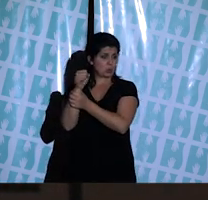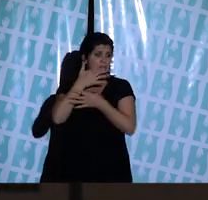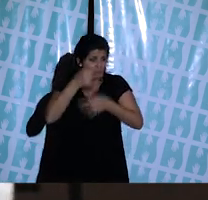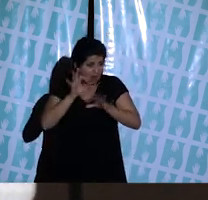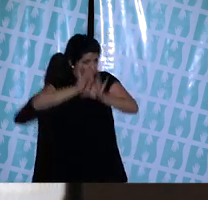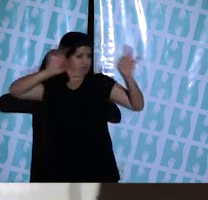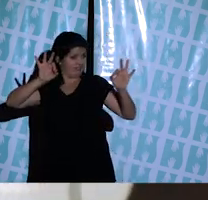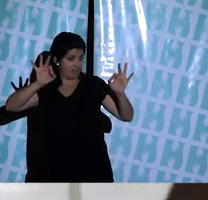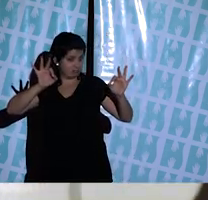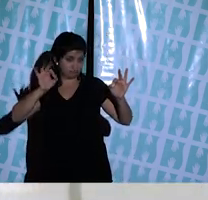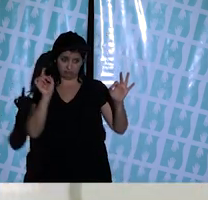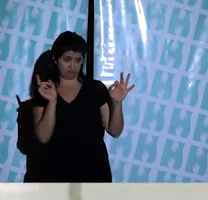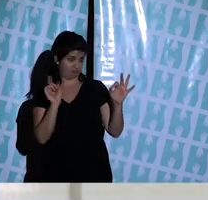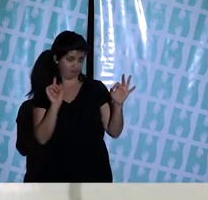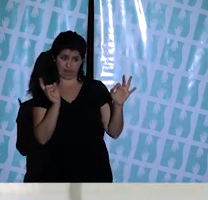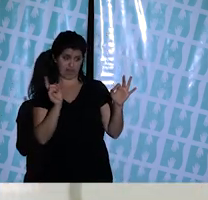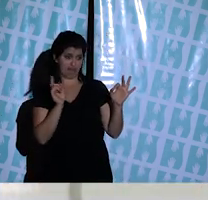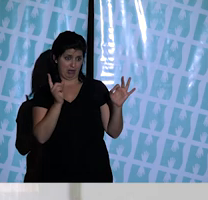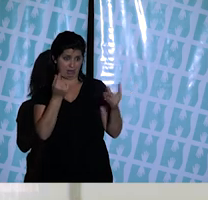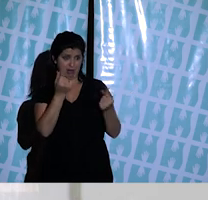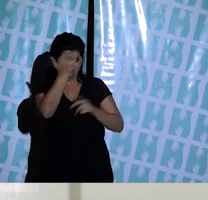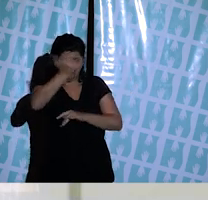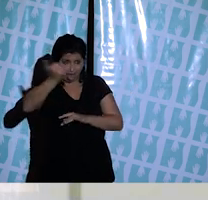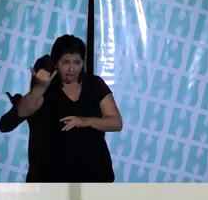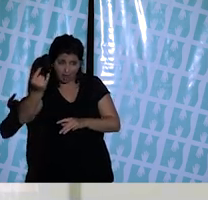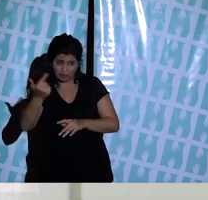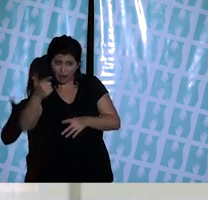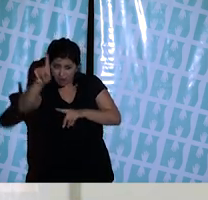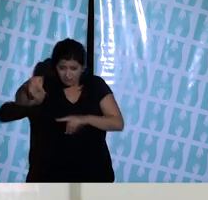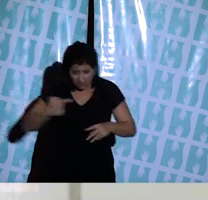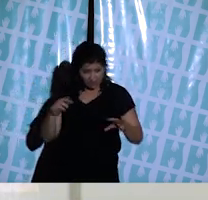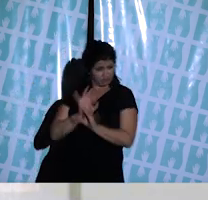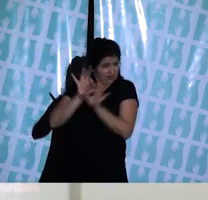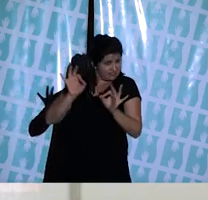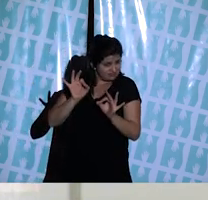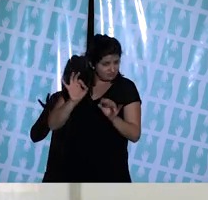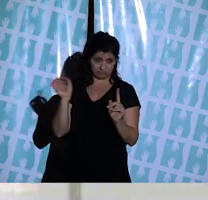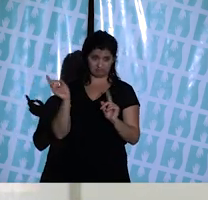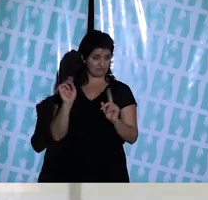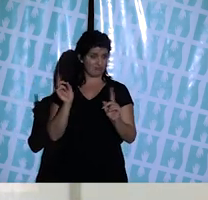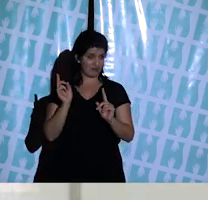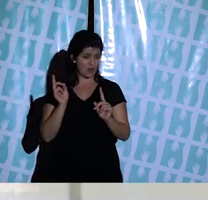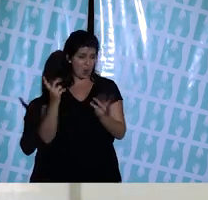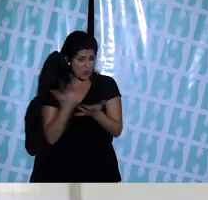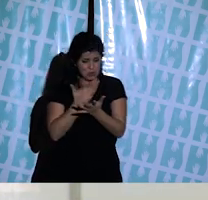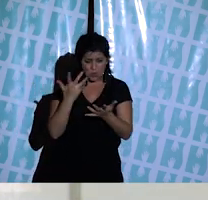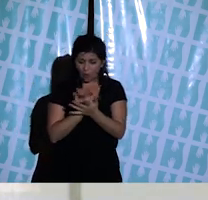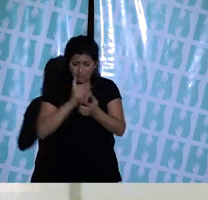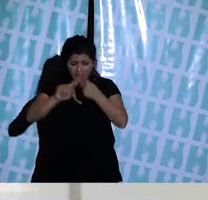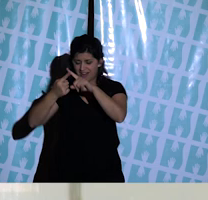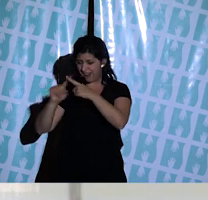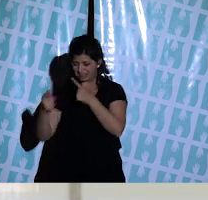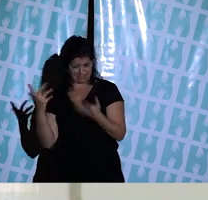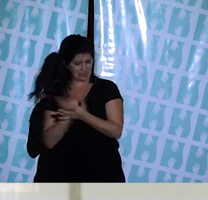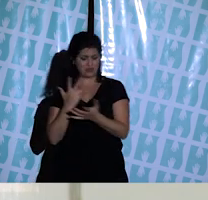digo de todos, porque hay famosos que se preservan de eso, pero el enorme sufrimiento en las relaciones. Yo lo escuchaba a uno que decía,